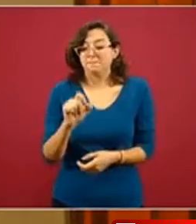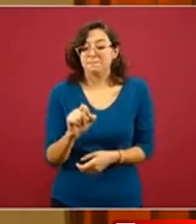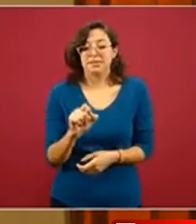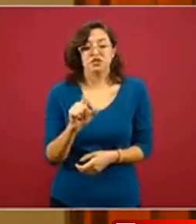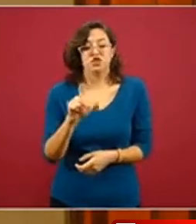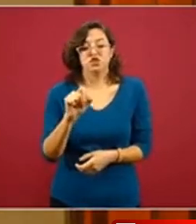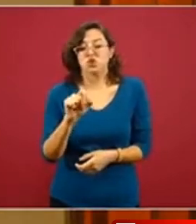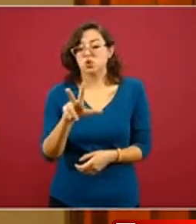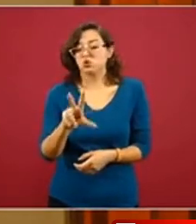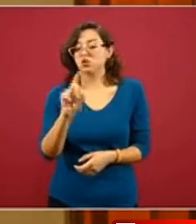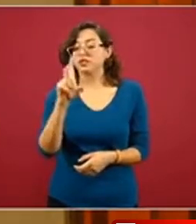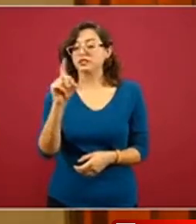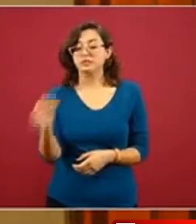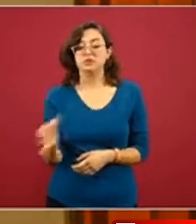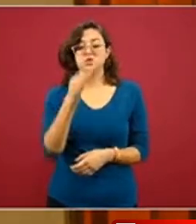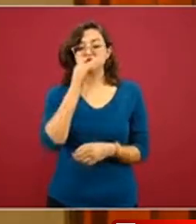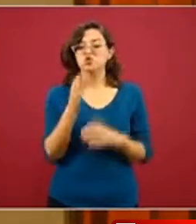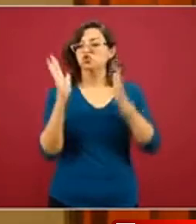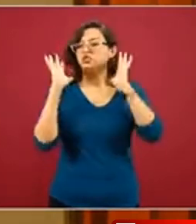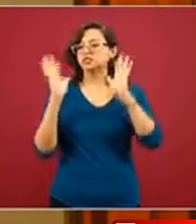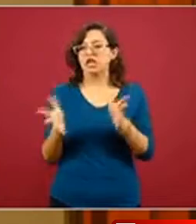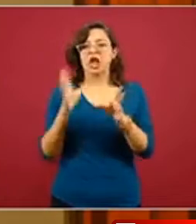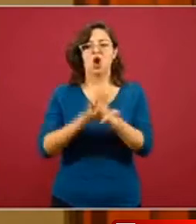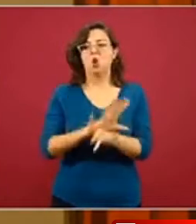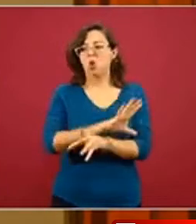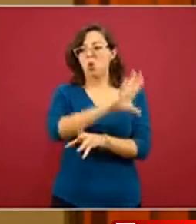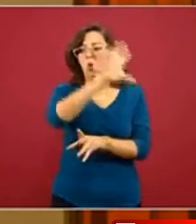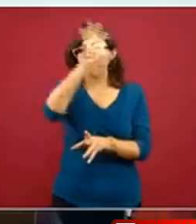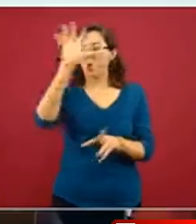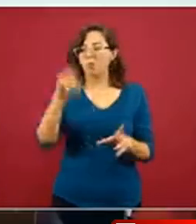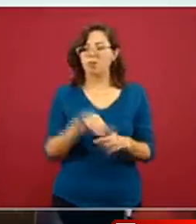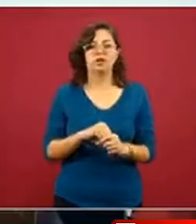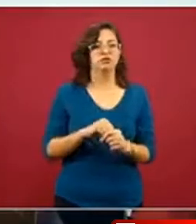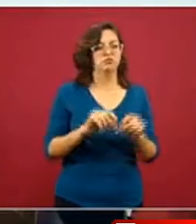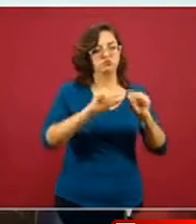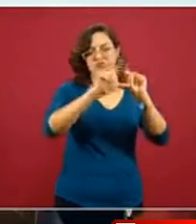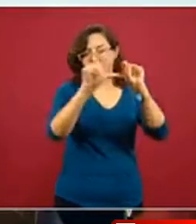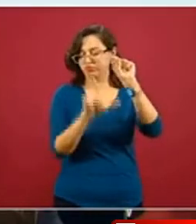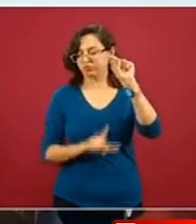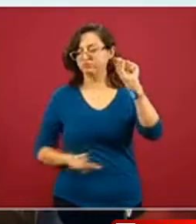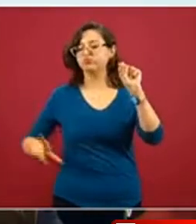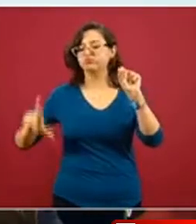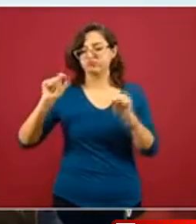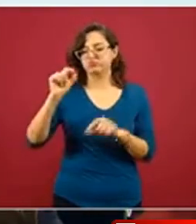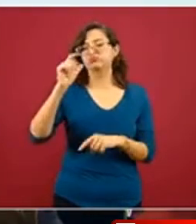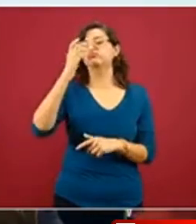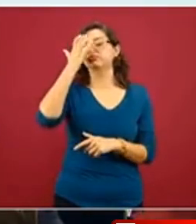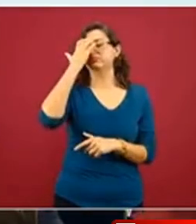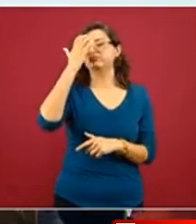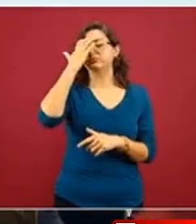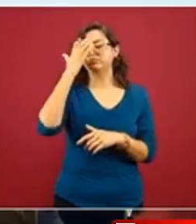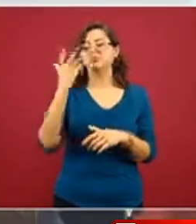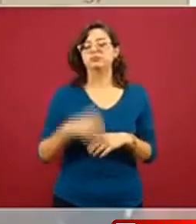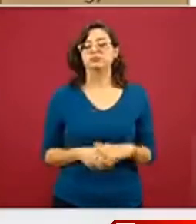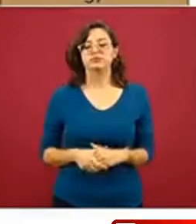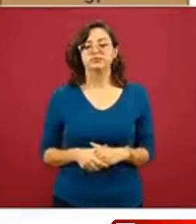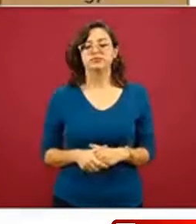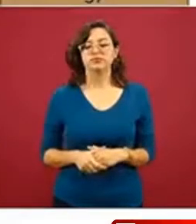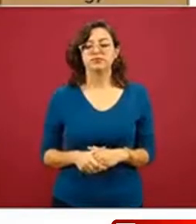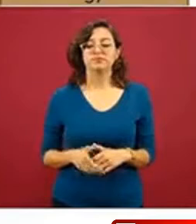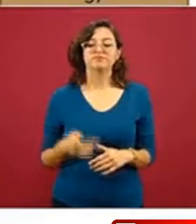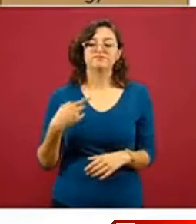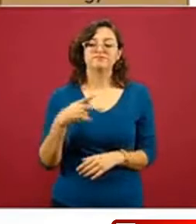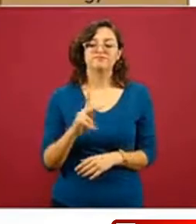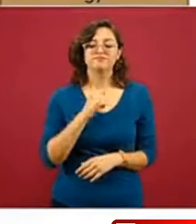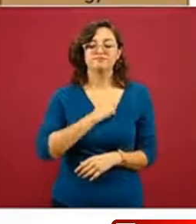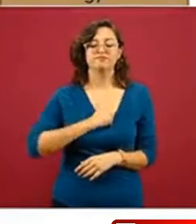30 minutos ya tenían un panorama muy completo de qué había sucedido. Lo único que